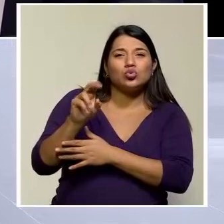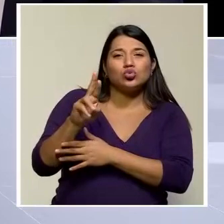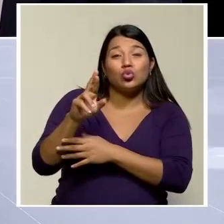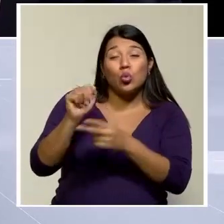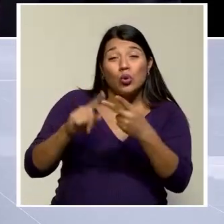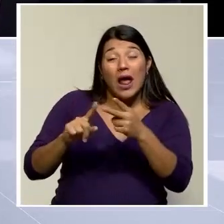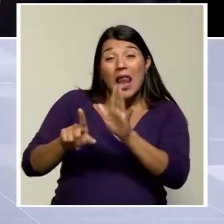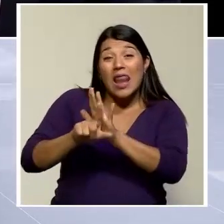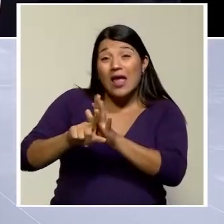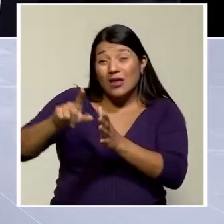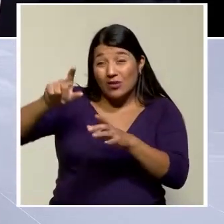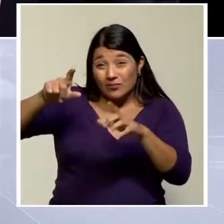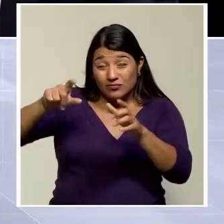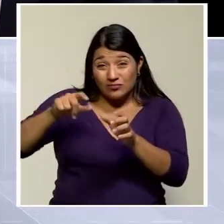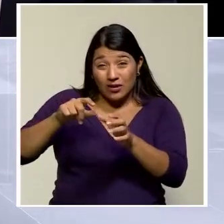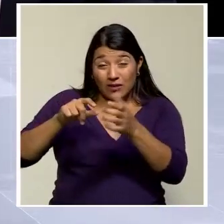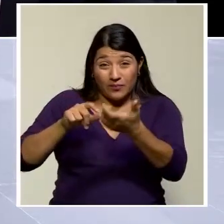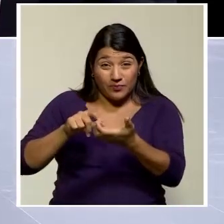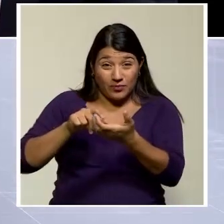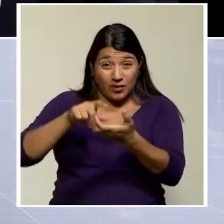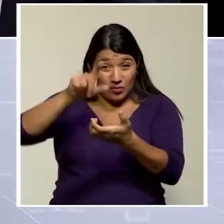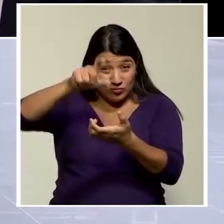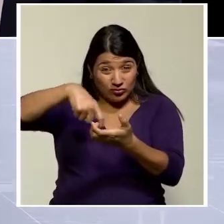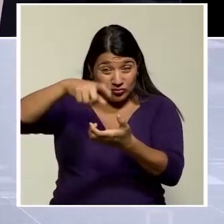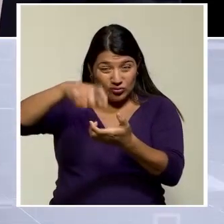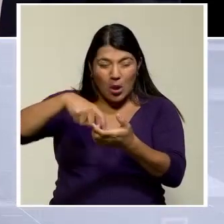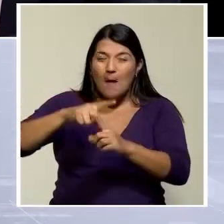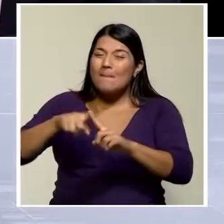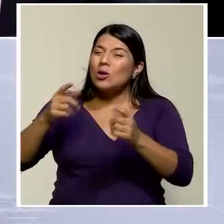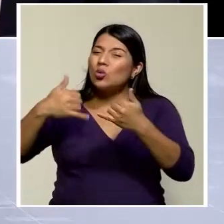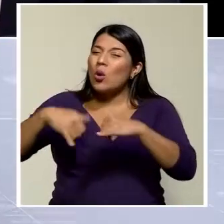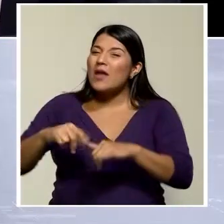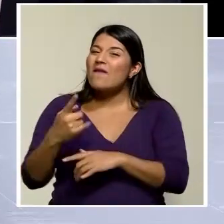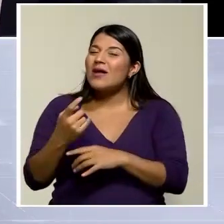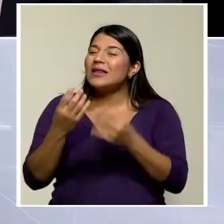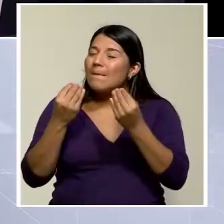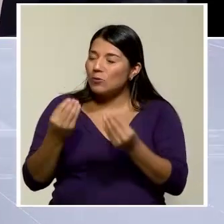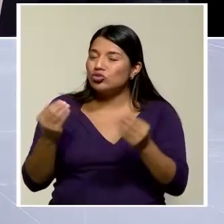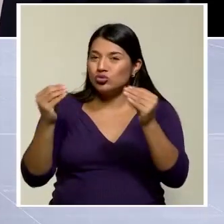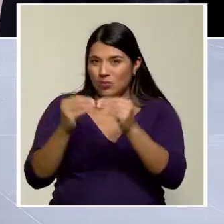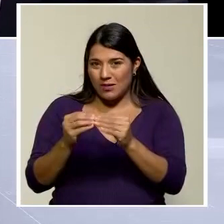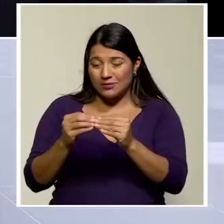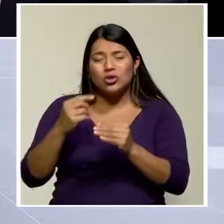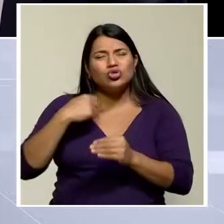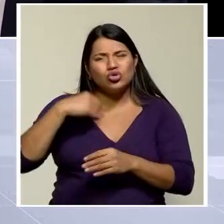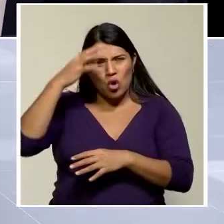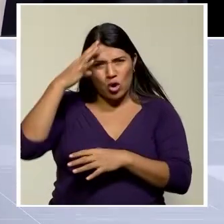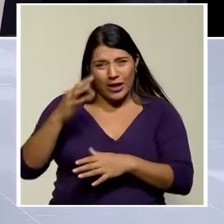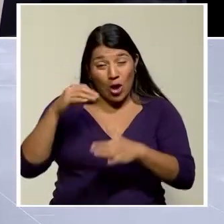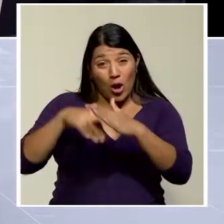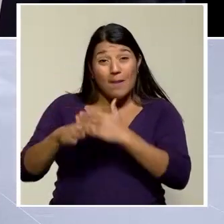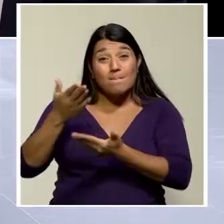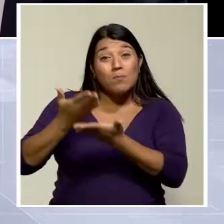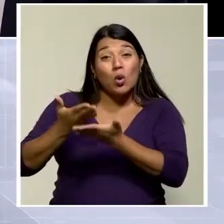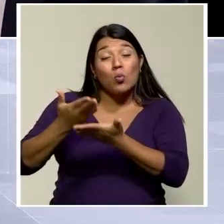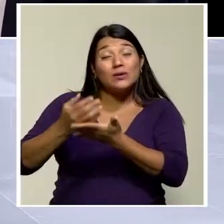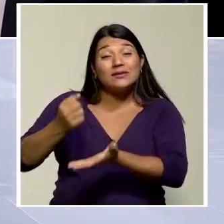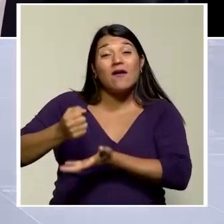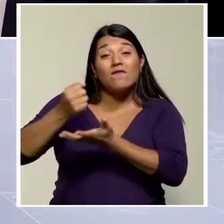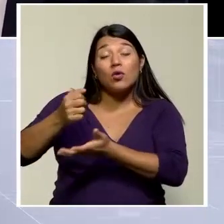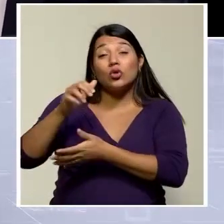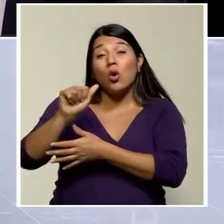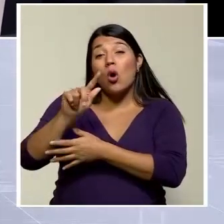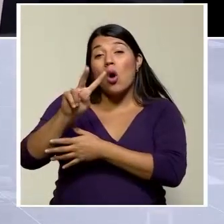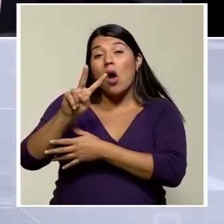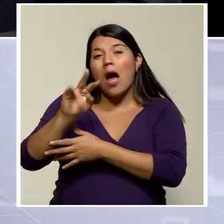pero hay muchísimo que hacer en el tema de banca para el desarrollo. Yo creo firmemente en la propuesta del fondo de avales, hay que fortalecerla,